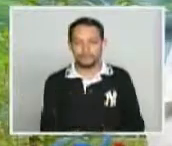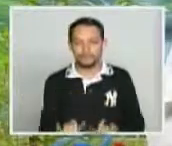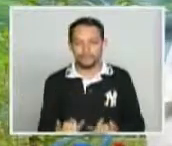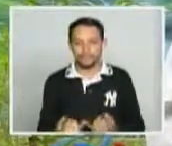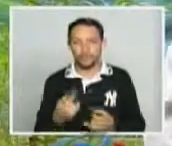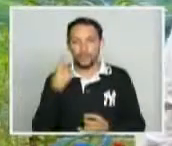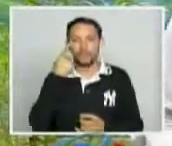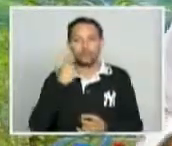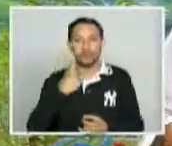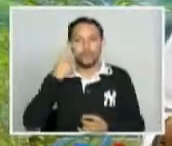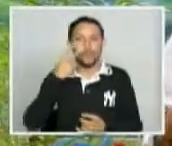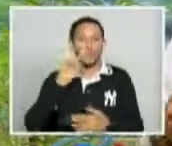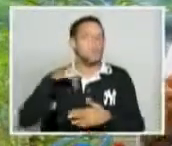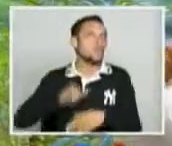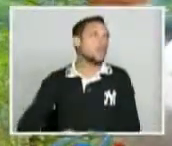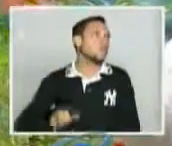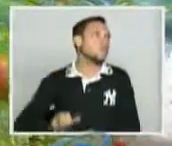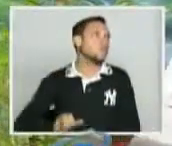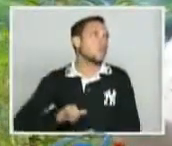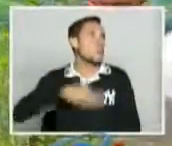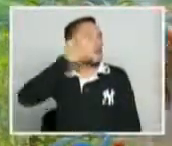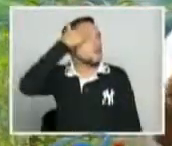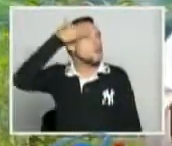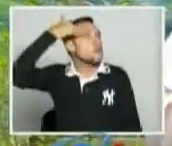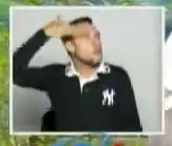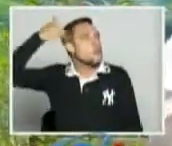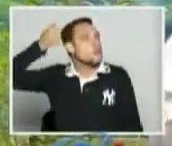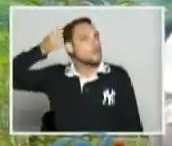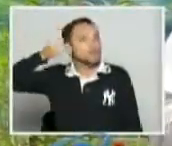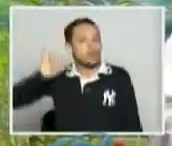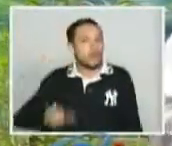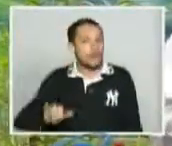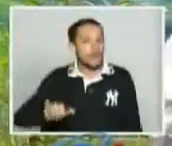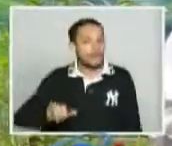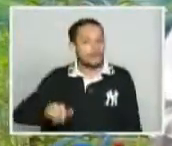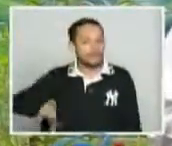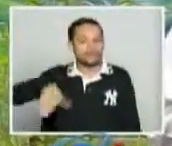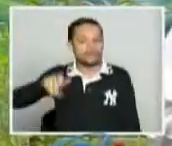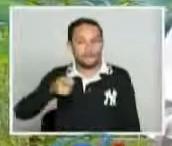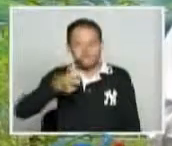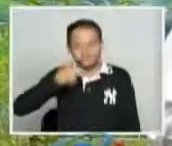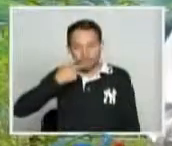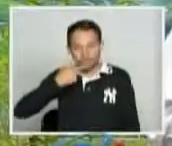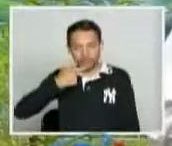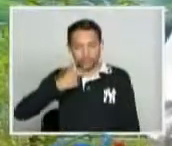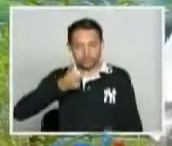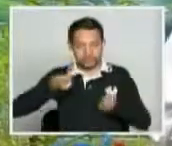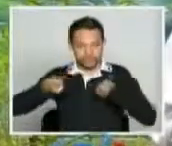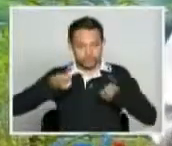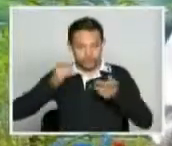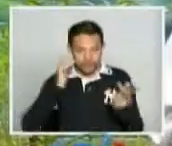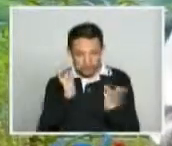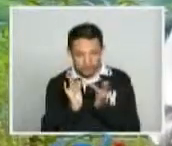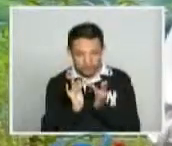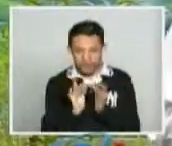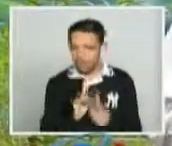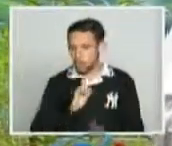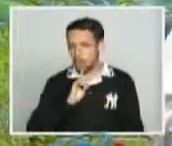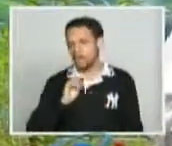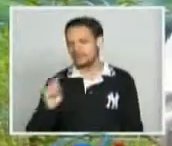hasta 2 y 3 días porque se le olvidó y tomó de otra y en fin, y ya se la toman y ya no tiene efecto